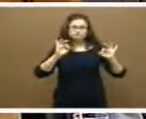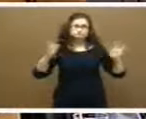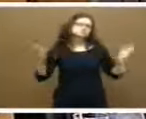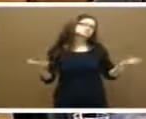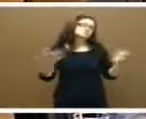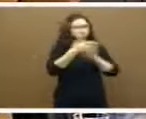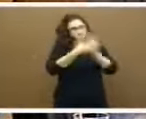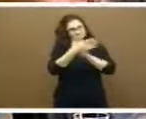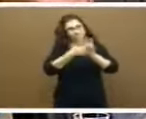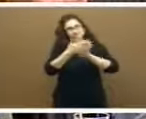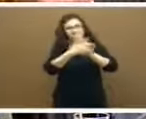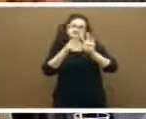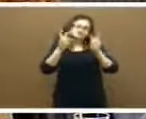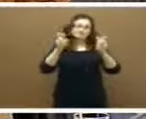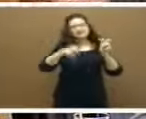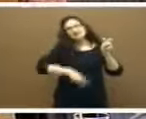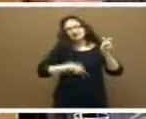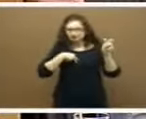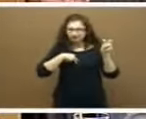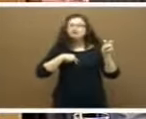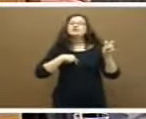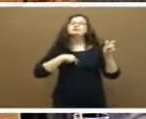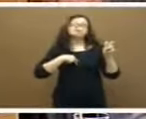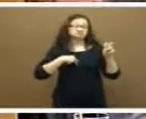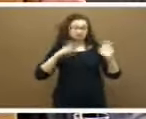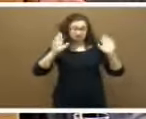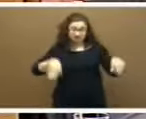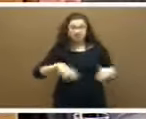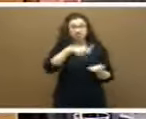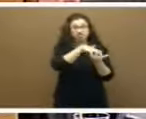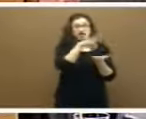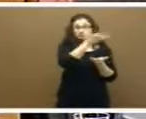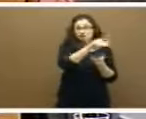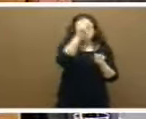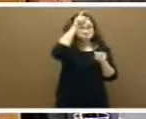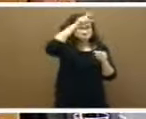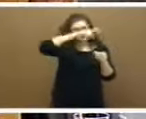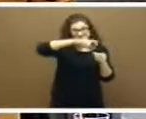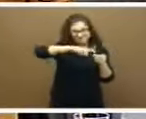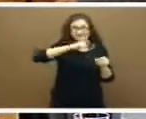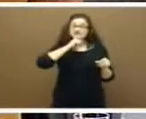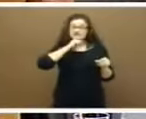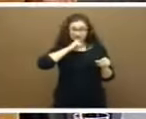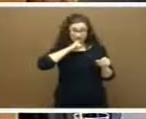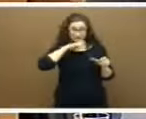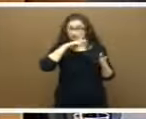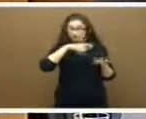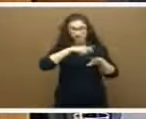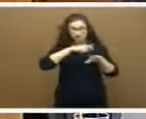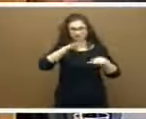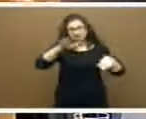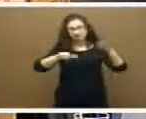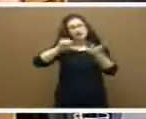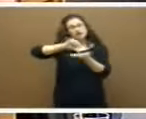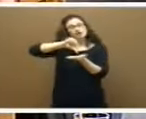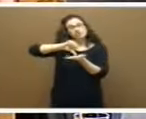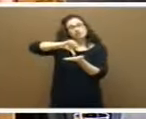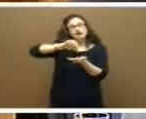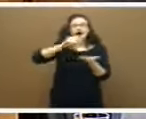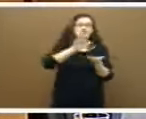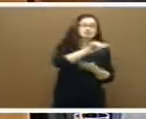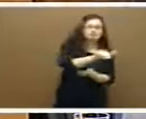esa expresión que no me gusta, pero es la realidad, se van a quedar fuera, porque es muy difícil que puedan estar en igualdad de condiciones con un centro